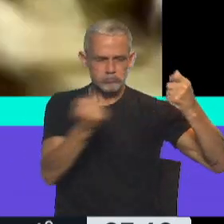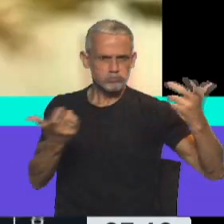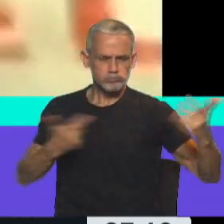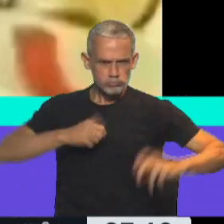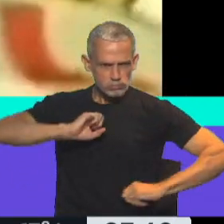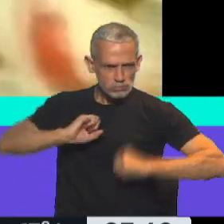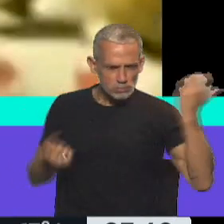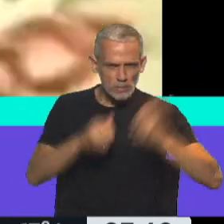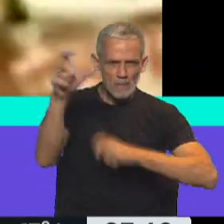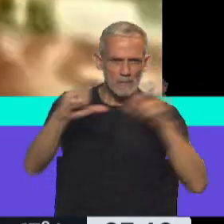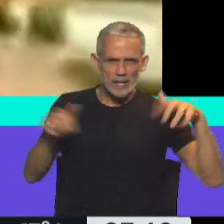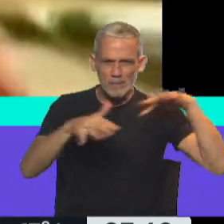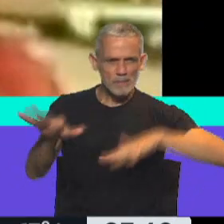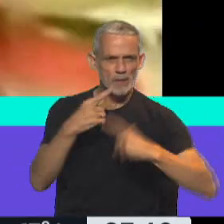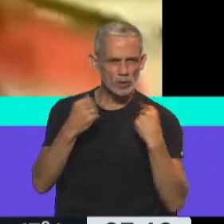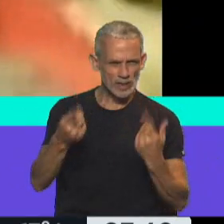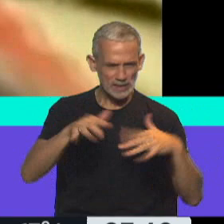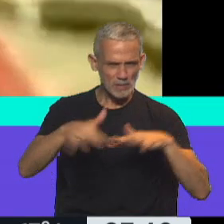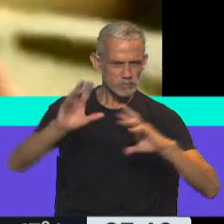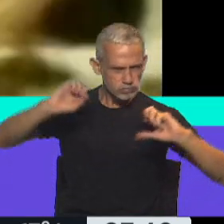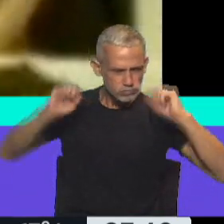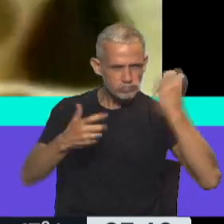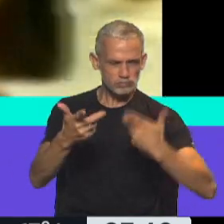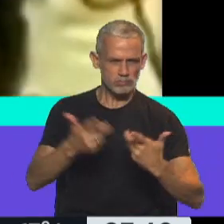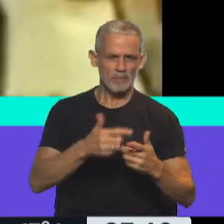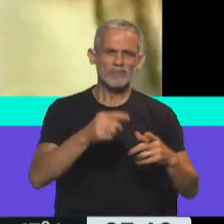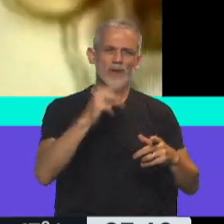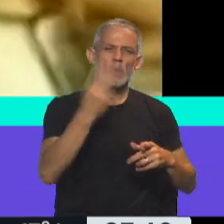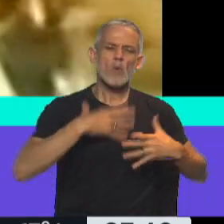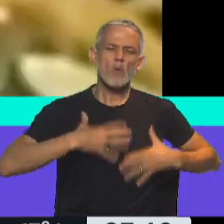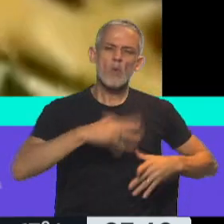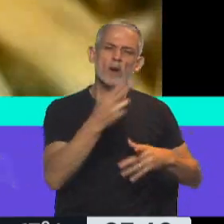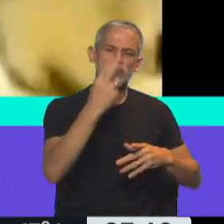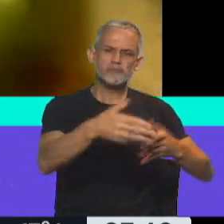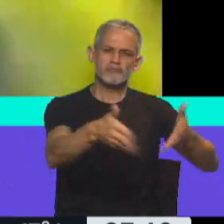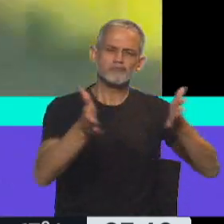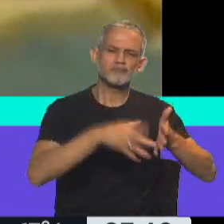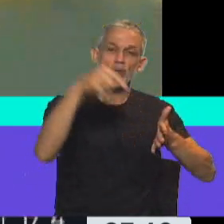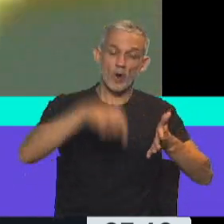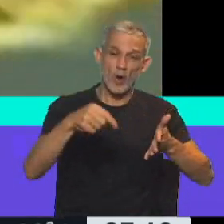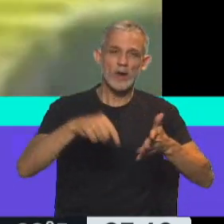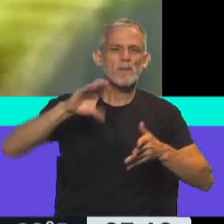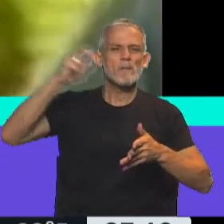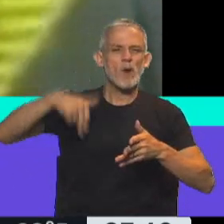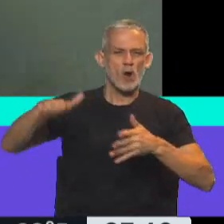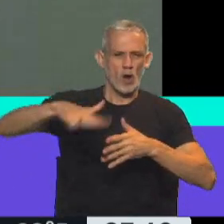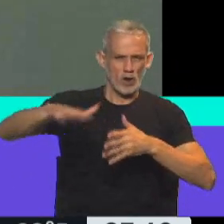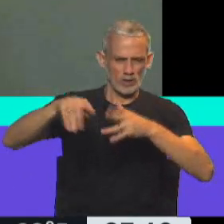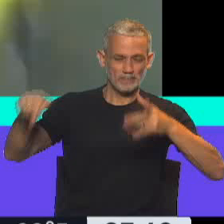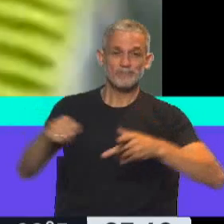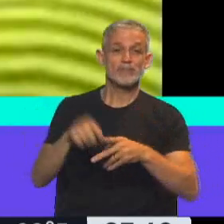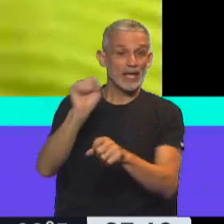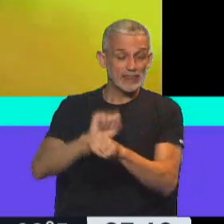de las personas que estaban protestando. Los restos del kiosquero asesinado serán velados hoy en Morón. El